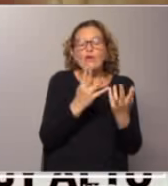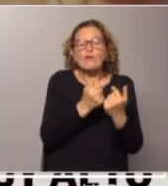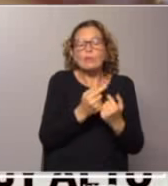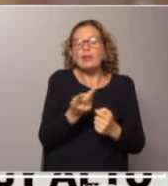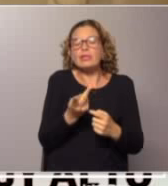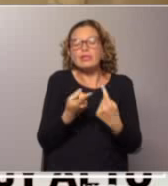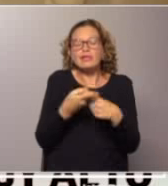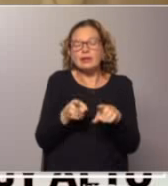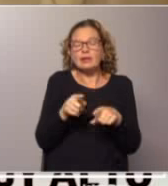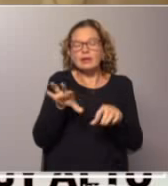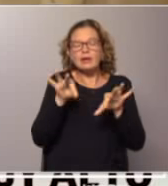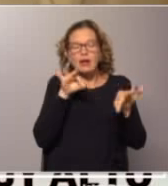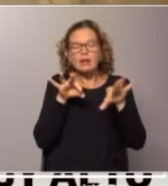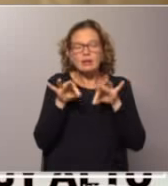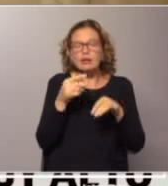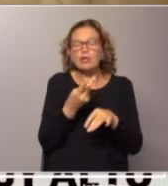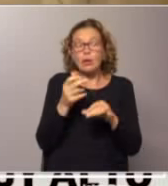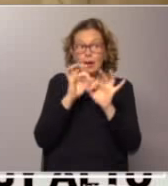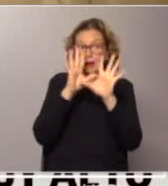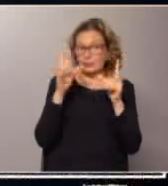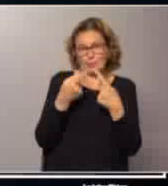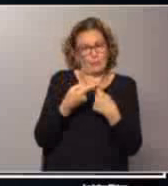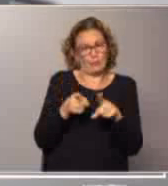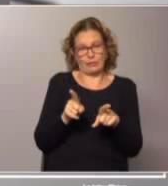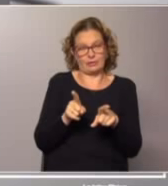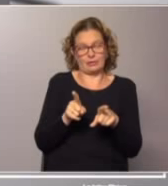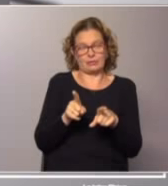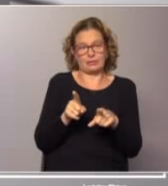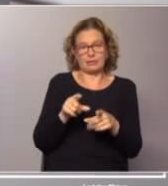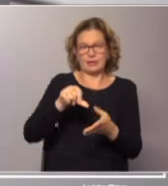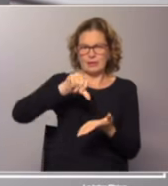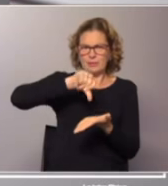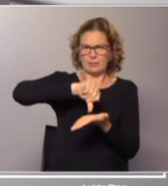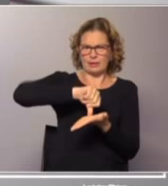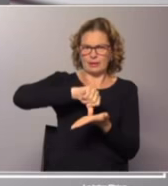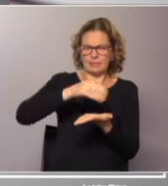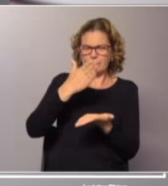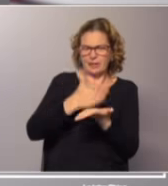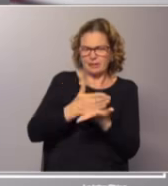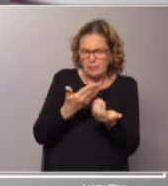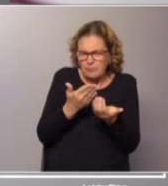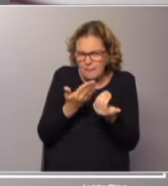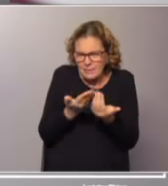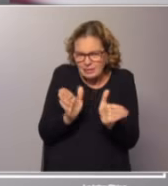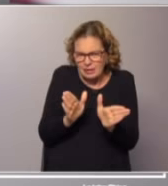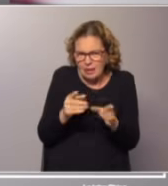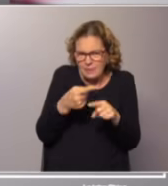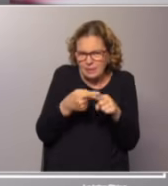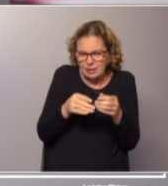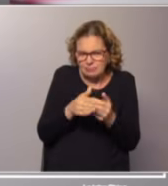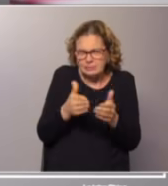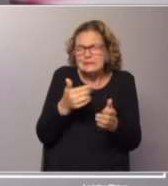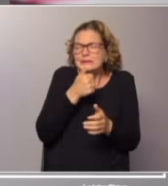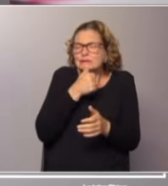alternativas o dos opciones claramente diferenciados y el país que parece estar partido a la mitad es el resultado de una